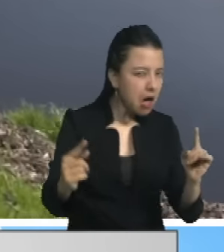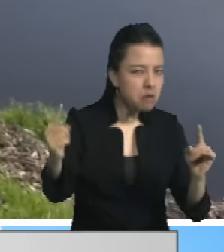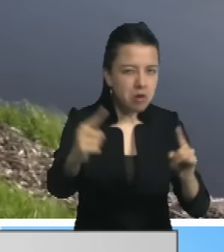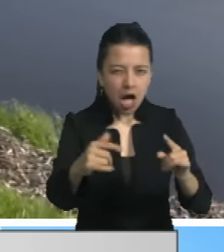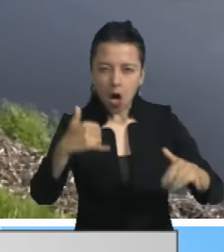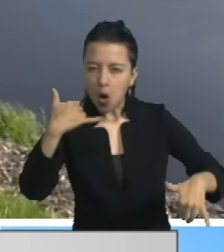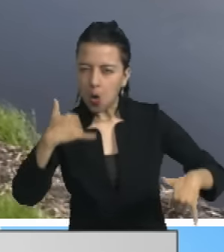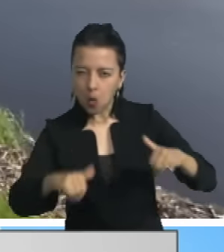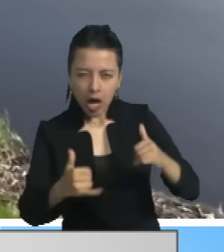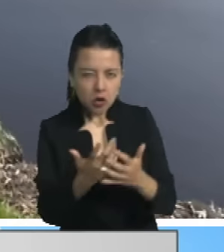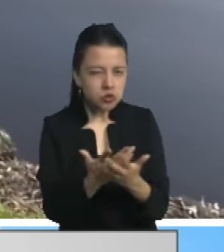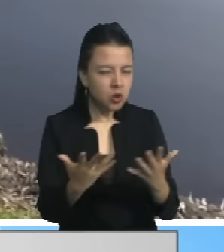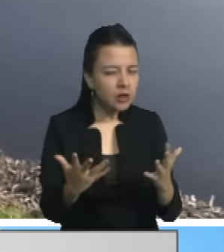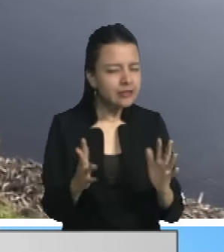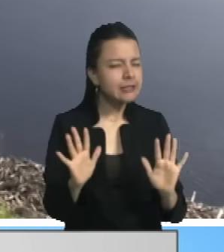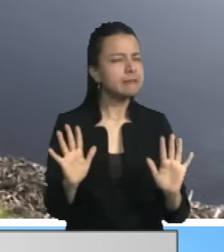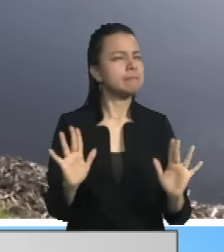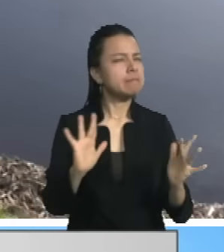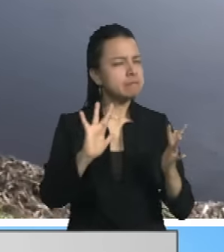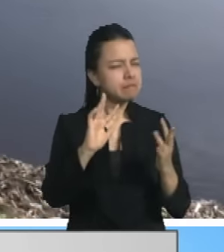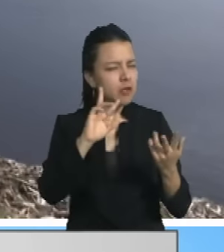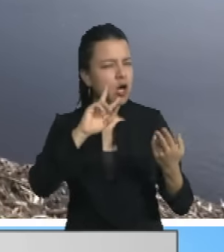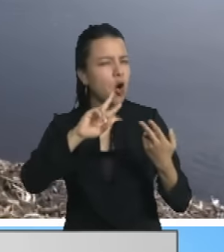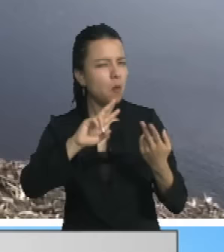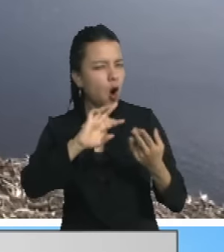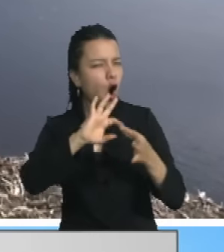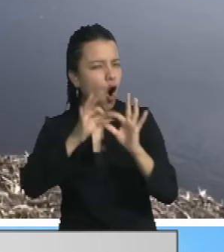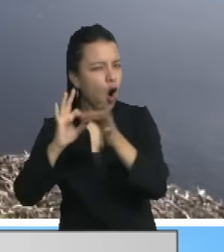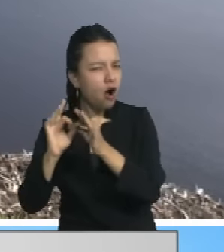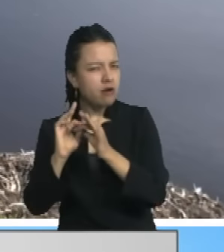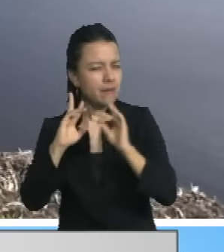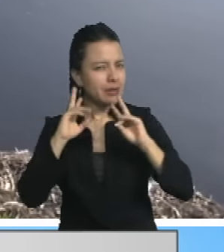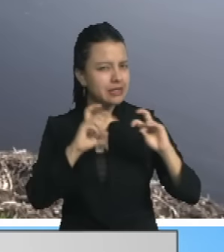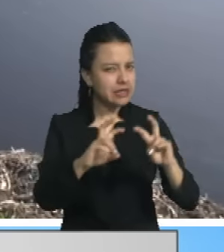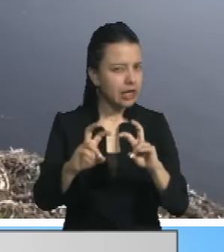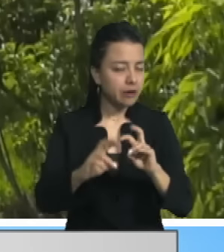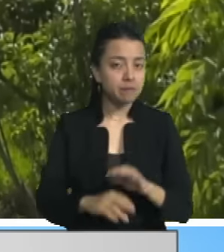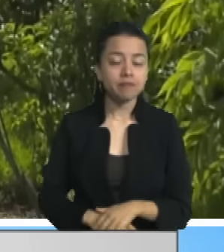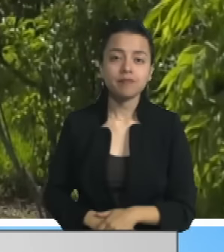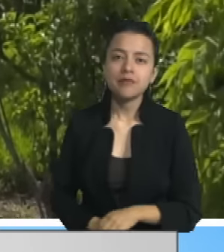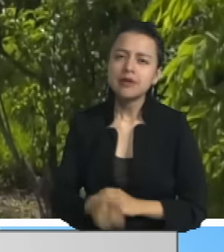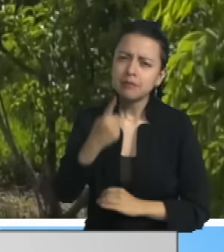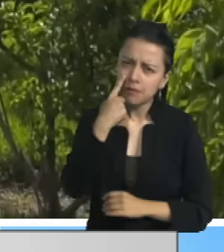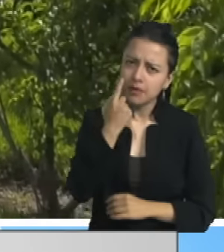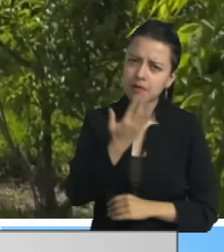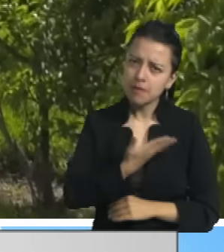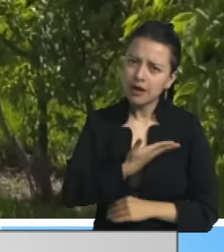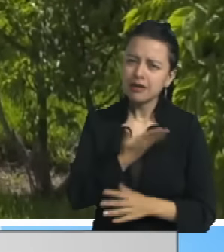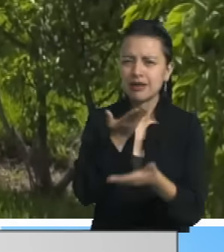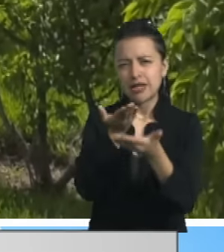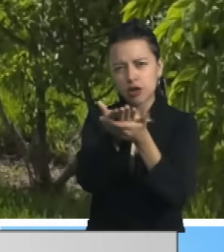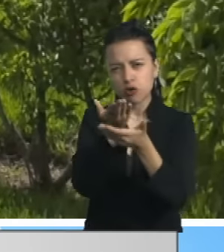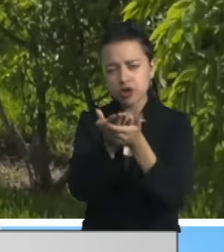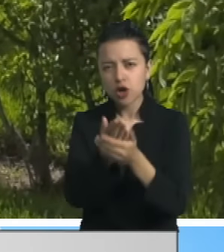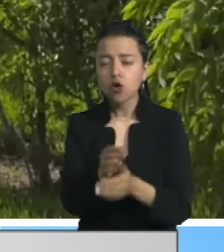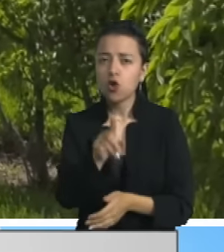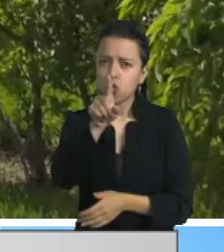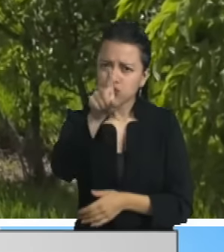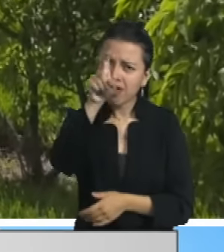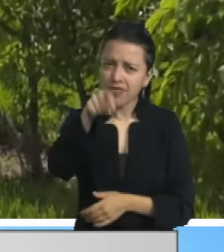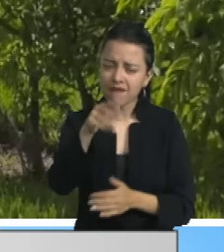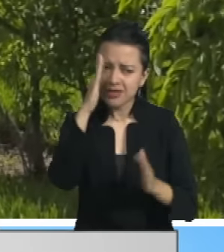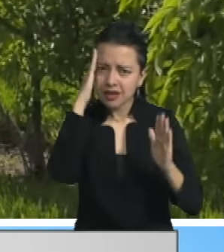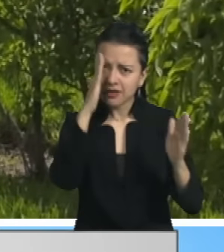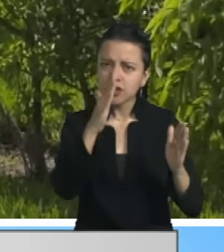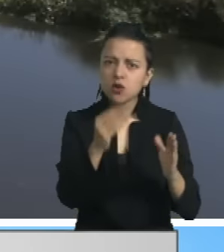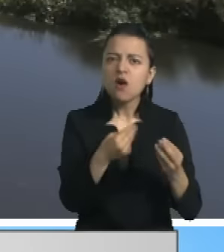juegos y demás actividades por eso la Policía Nacional recomienda a los padres de familia para que eh revisen queé están haciendo sus